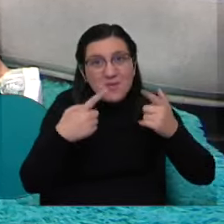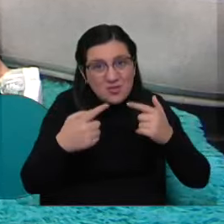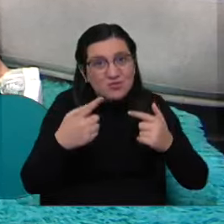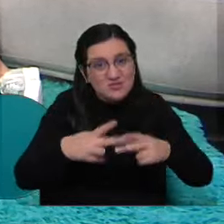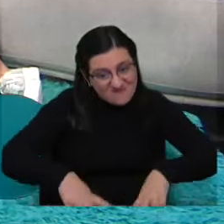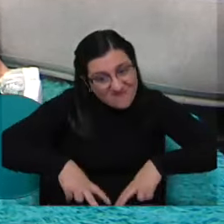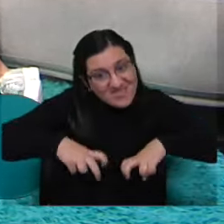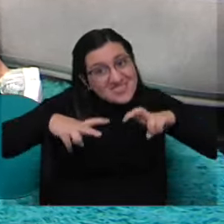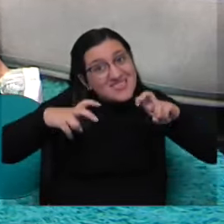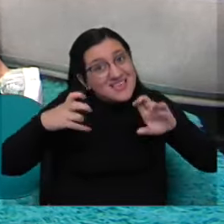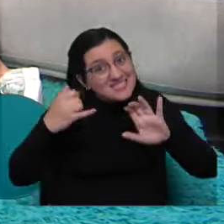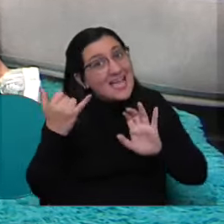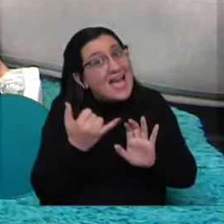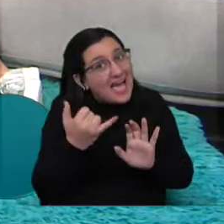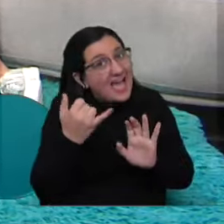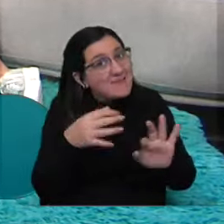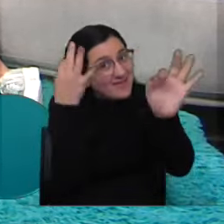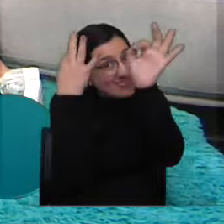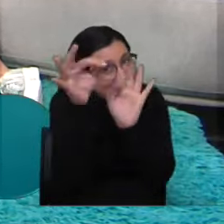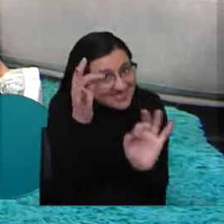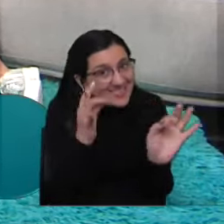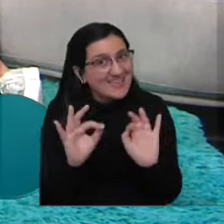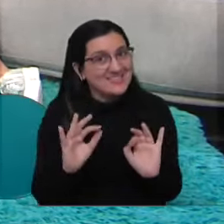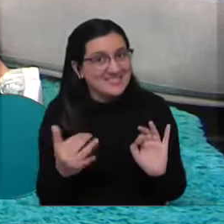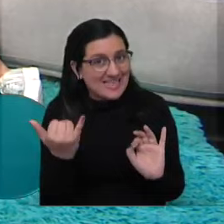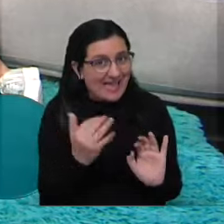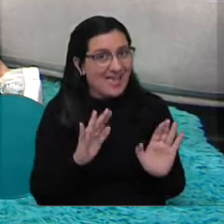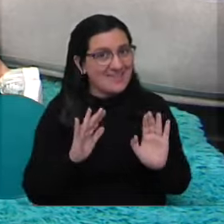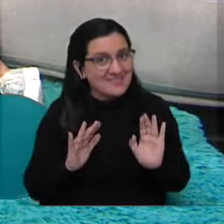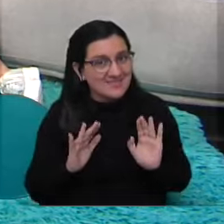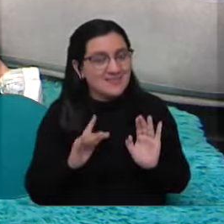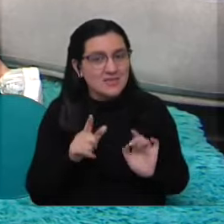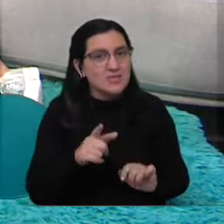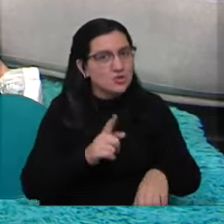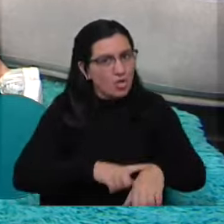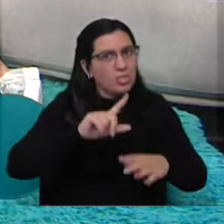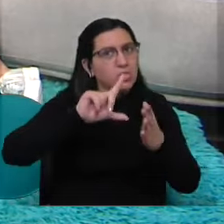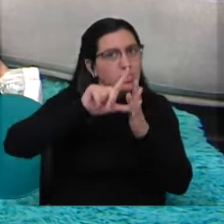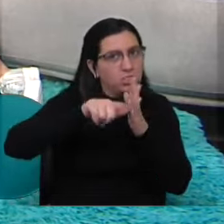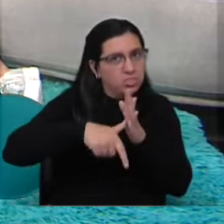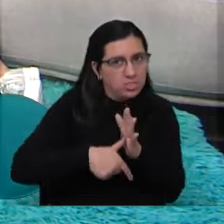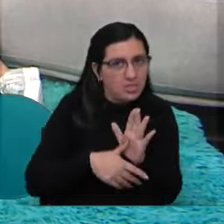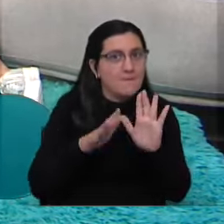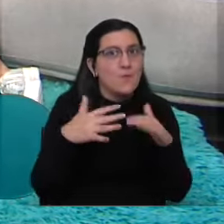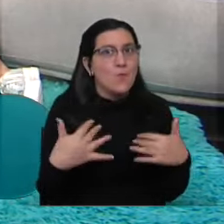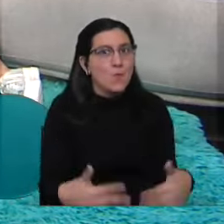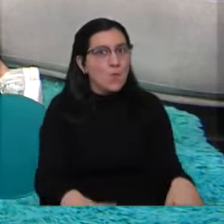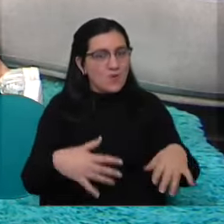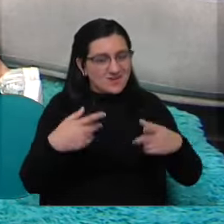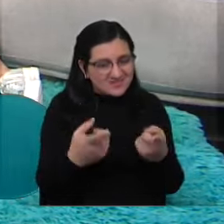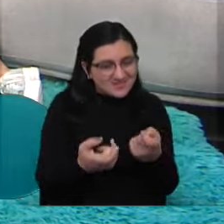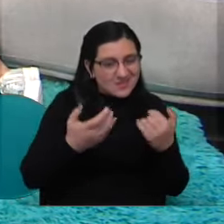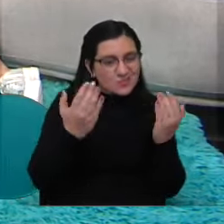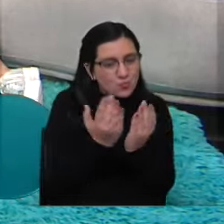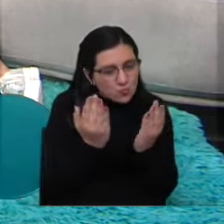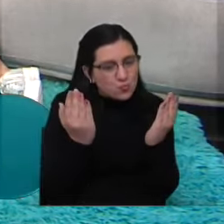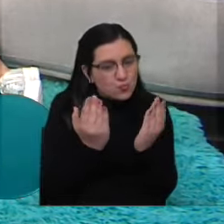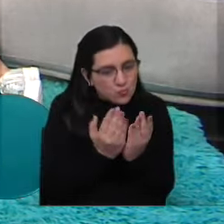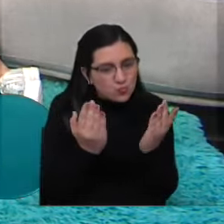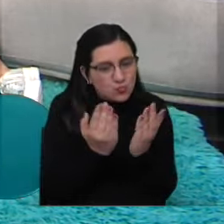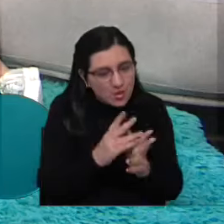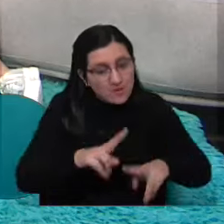pero pero tenés que este indagar muchísimo y eso lleva un buen tiempo un buen tiempo de estudio y después